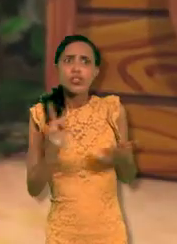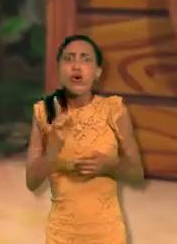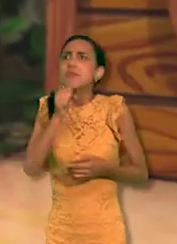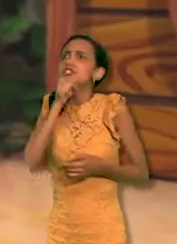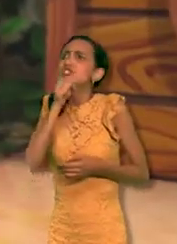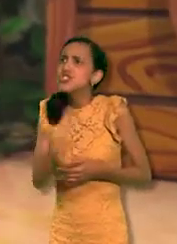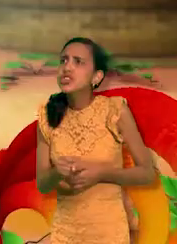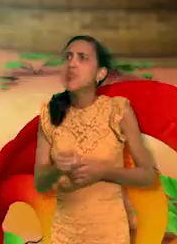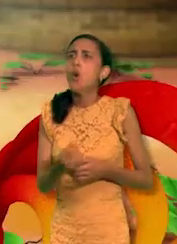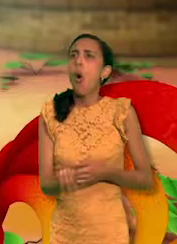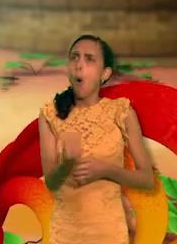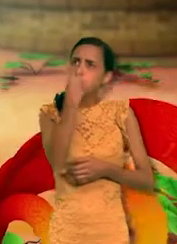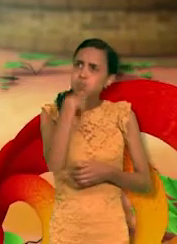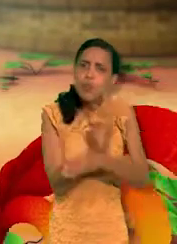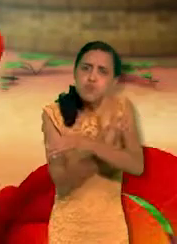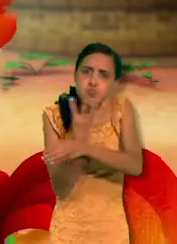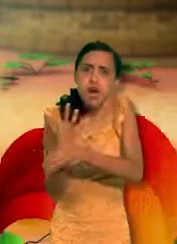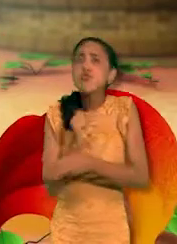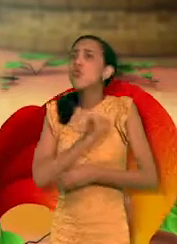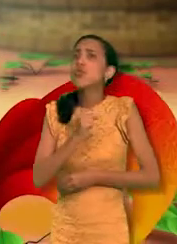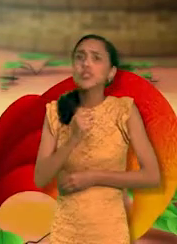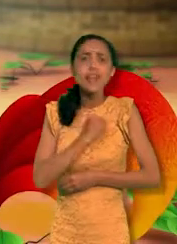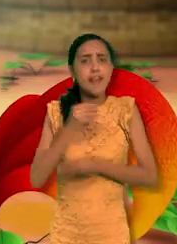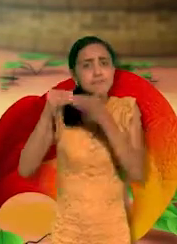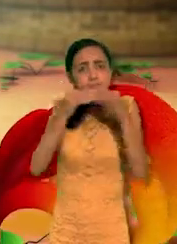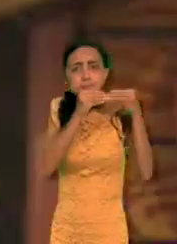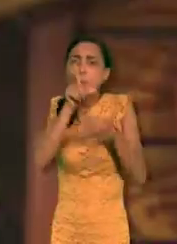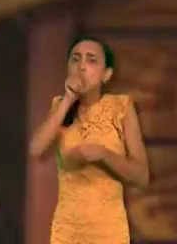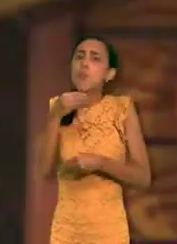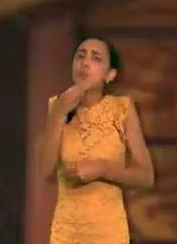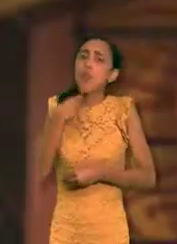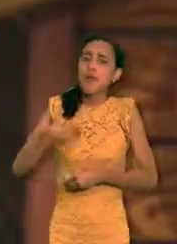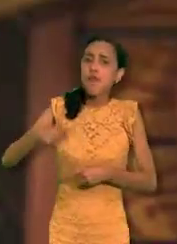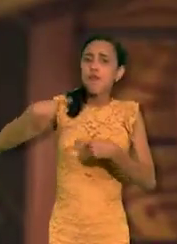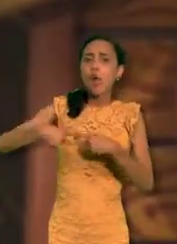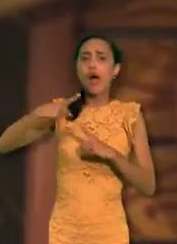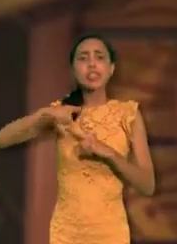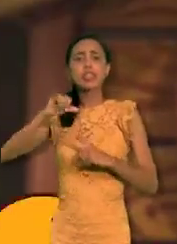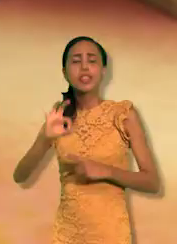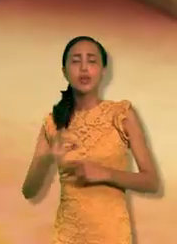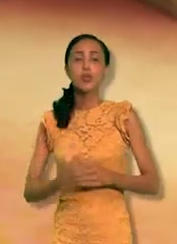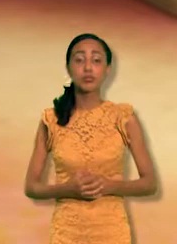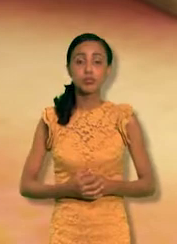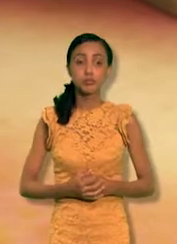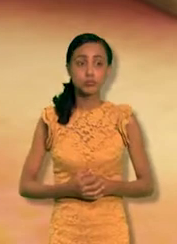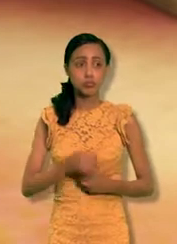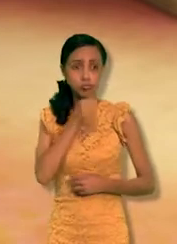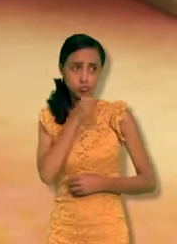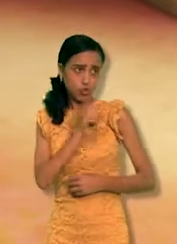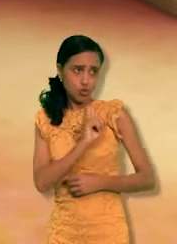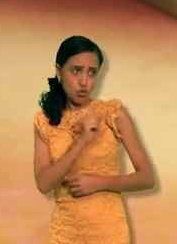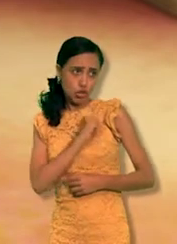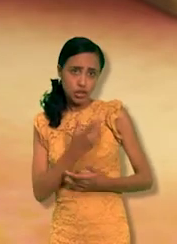chivo! ¡Cómete la hierba! ¡Que no quiere limpiarme el pico para ir a la boda de mi tío Perico! ¡Eh,